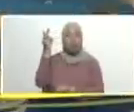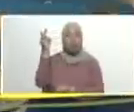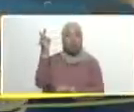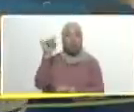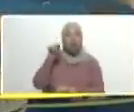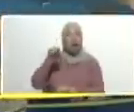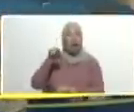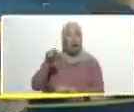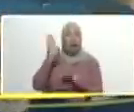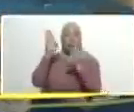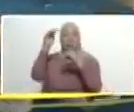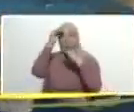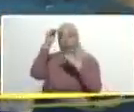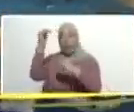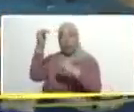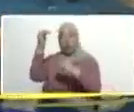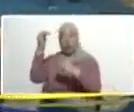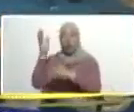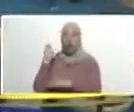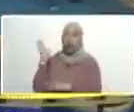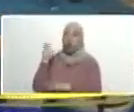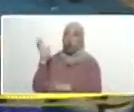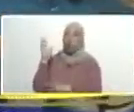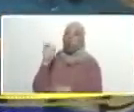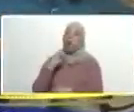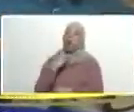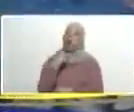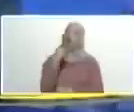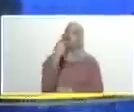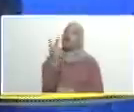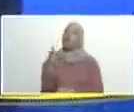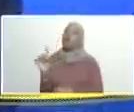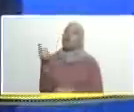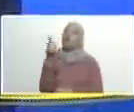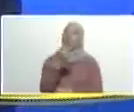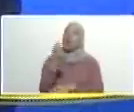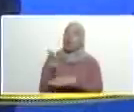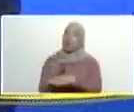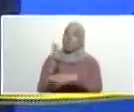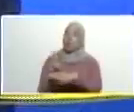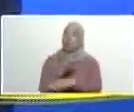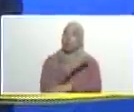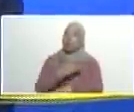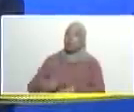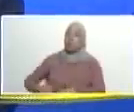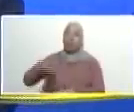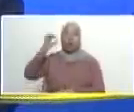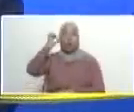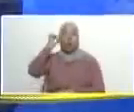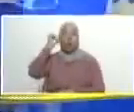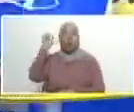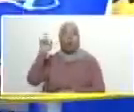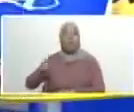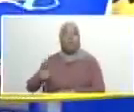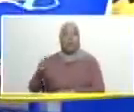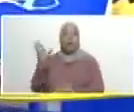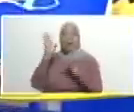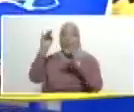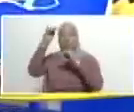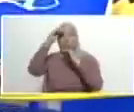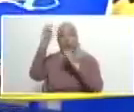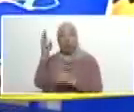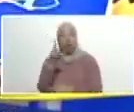Allí escuchamos la voz de la primera ministra, allí escuchamos a Lula,